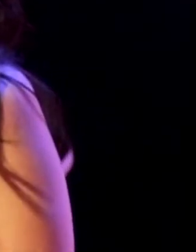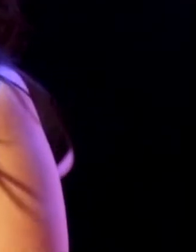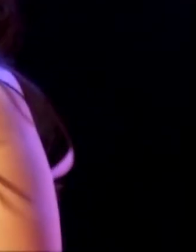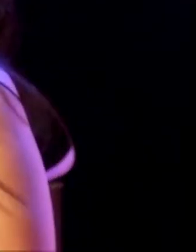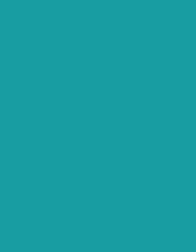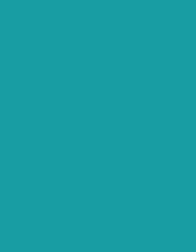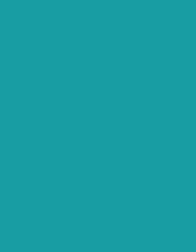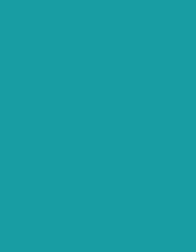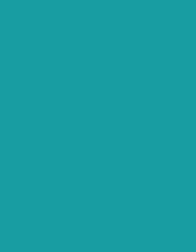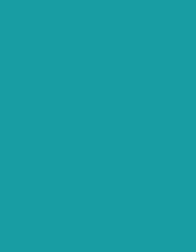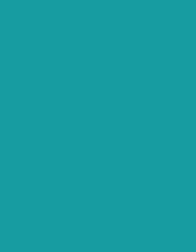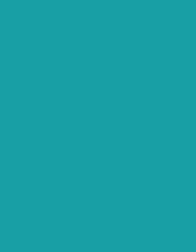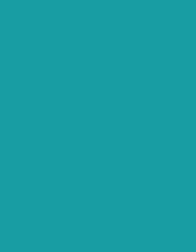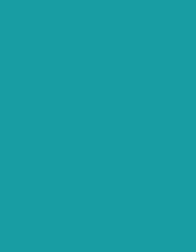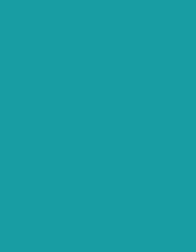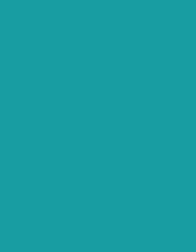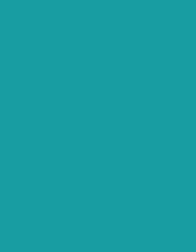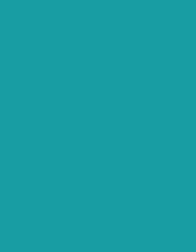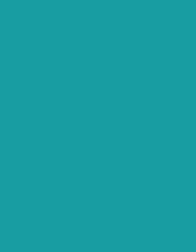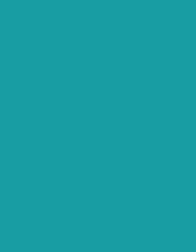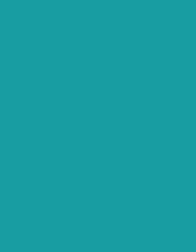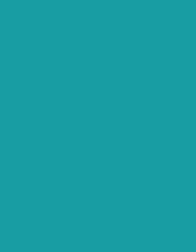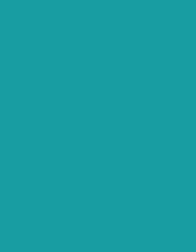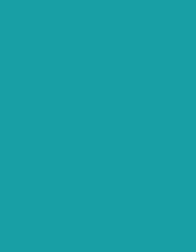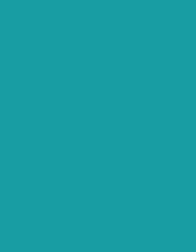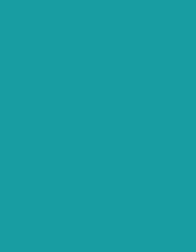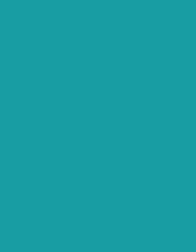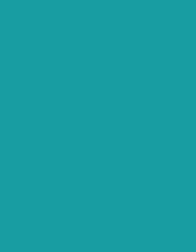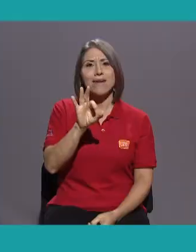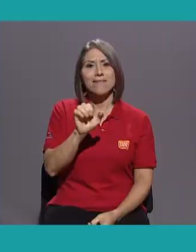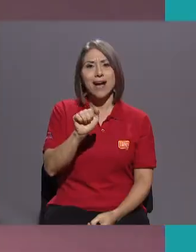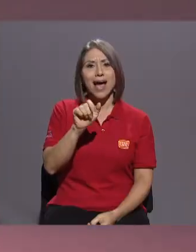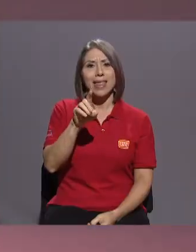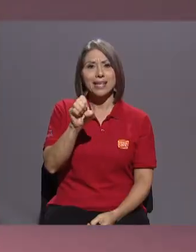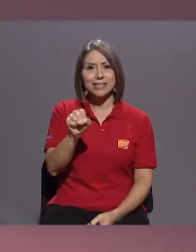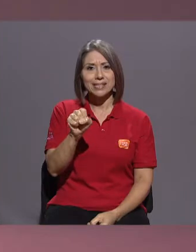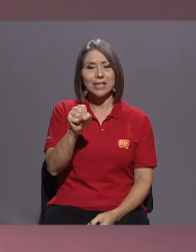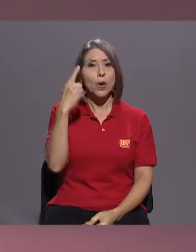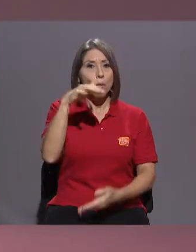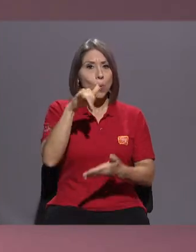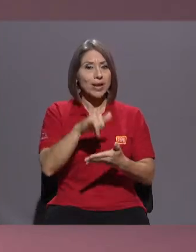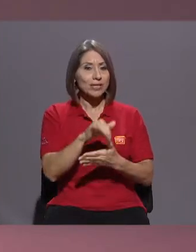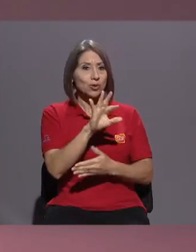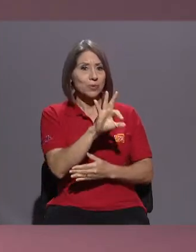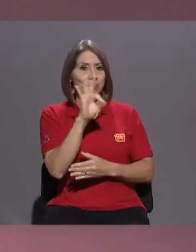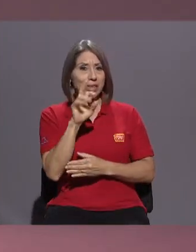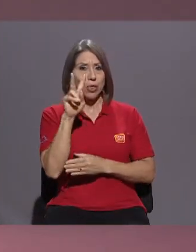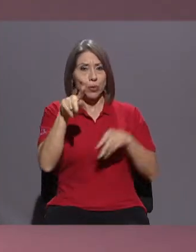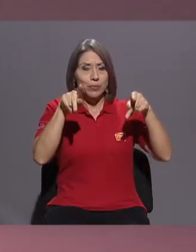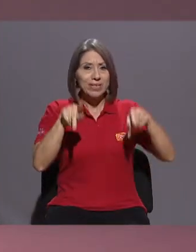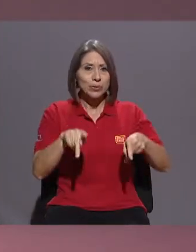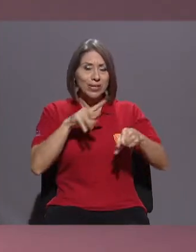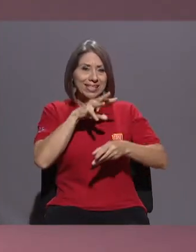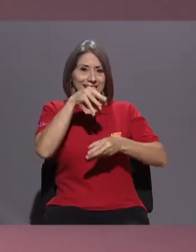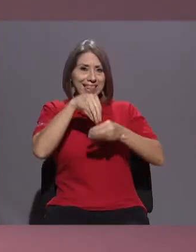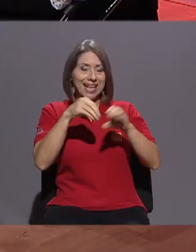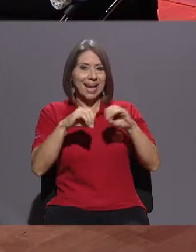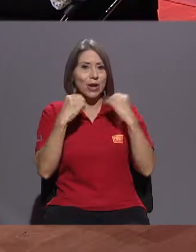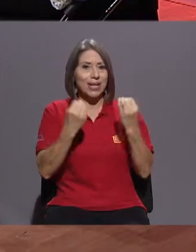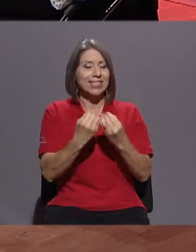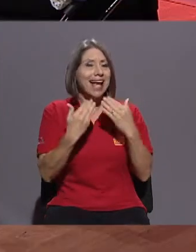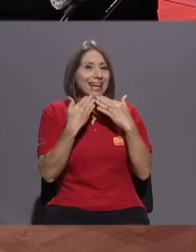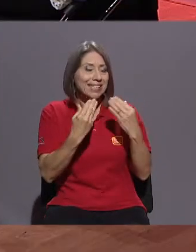Espectacular De la sombra añeja Hemos invitado hoy A dos de sus integrantes